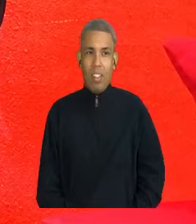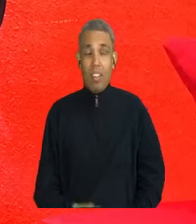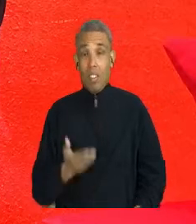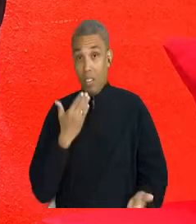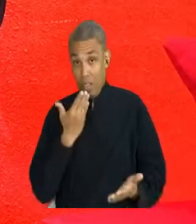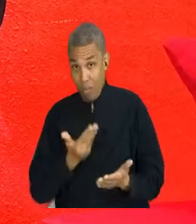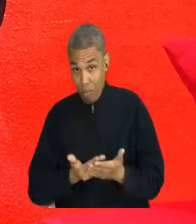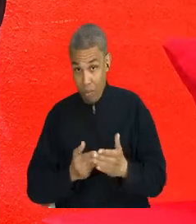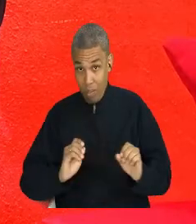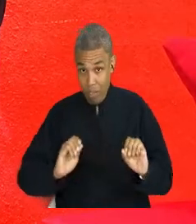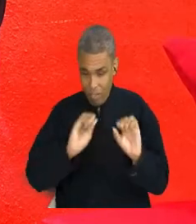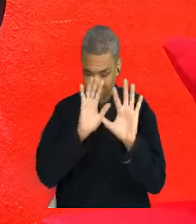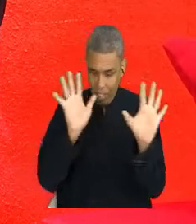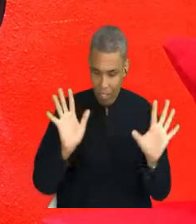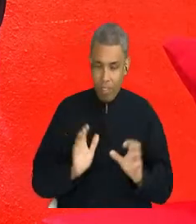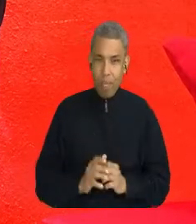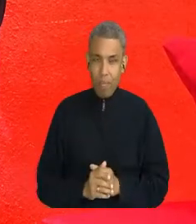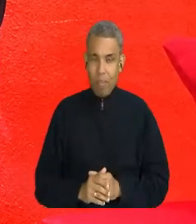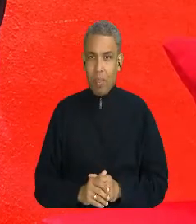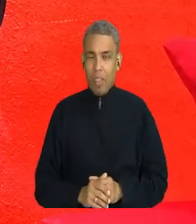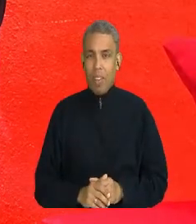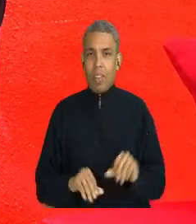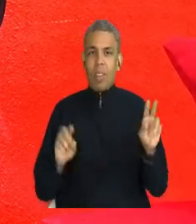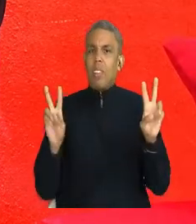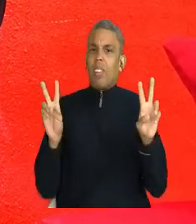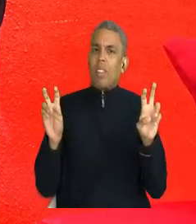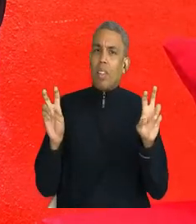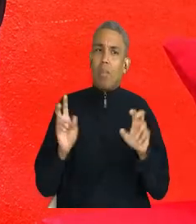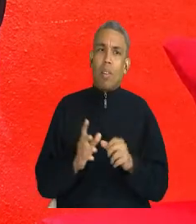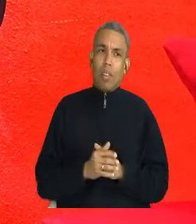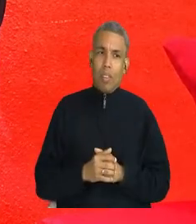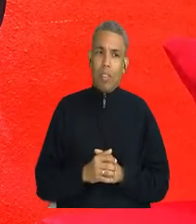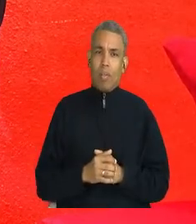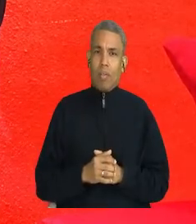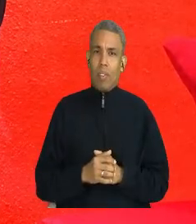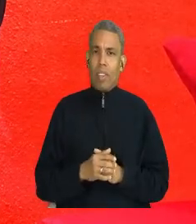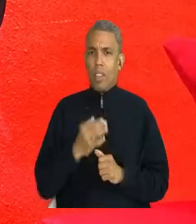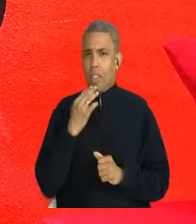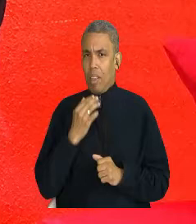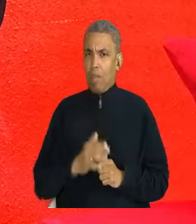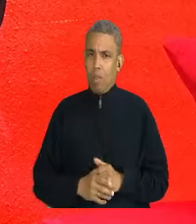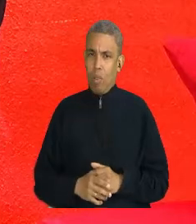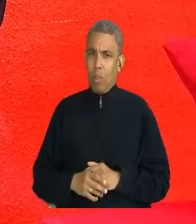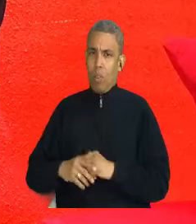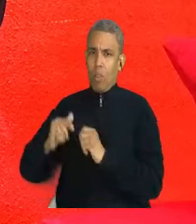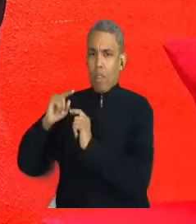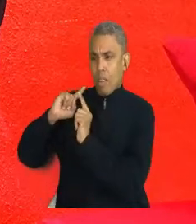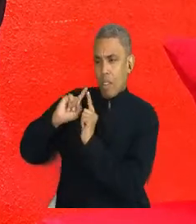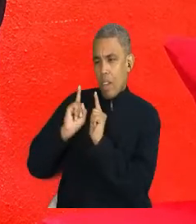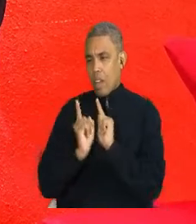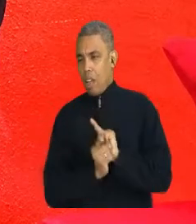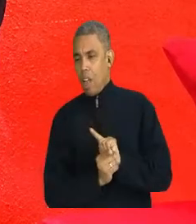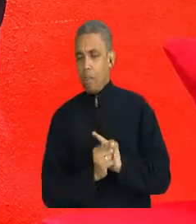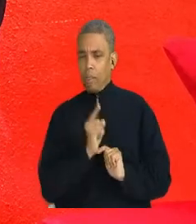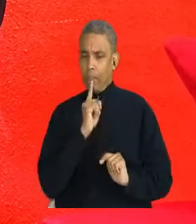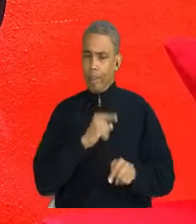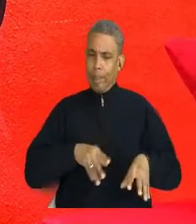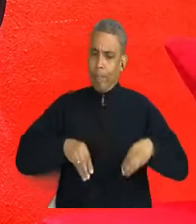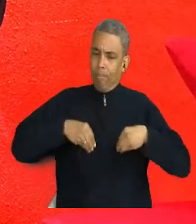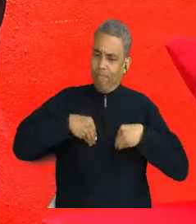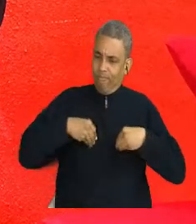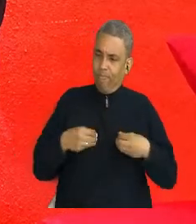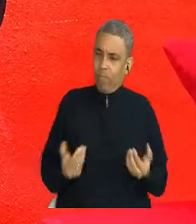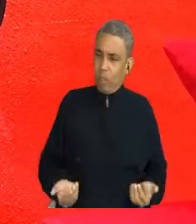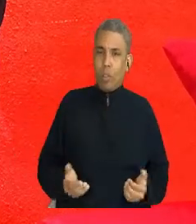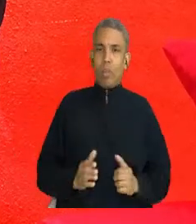todos, muchas gracias. El tema de hoy se llama adaptación al cambio. Y pues tiene que ver con la adaptación, precisamente como dice